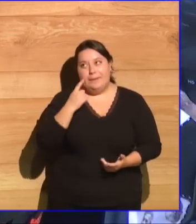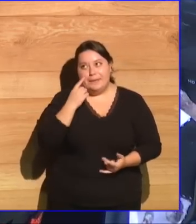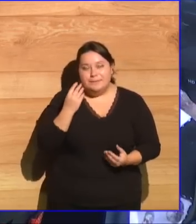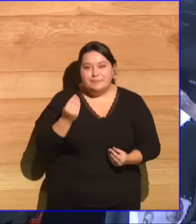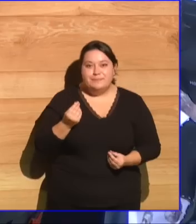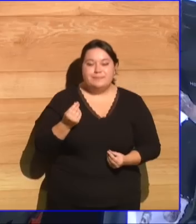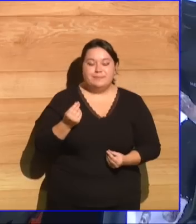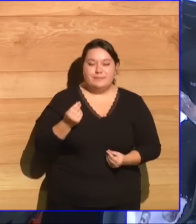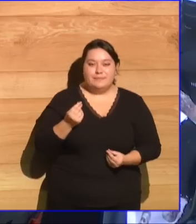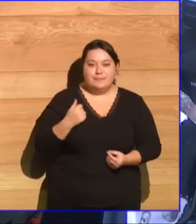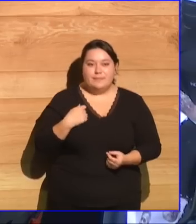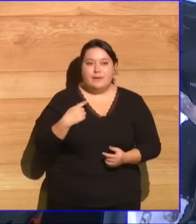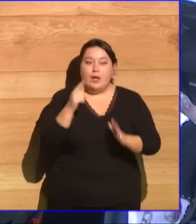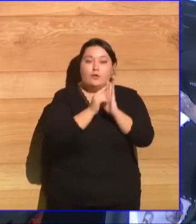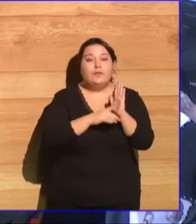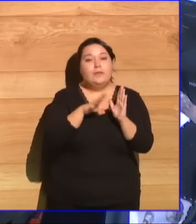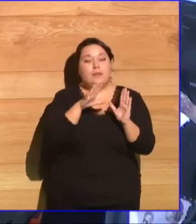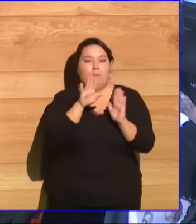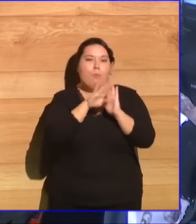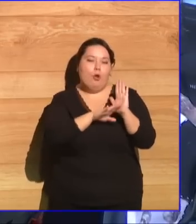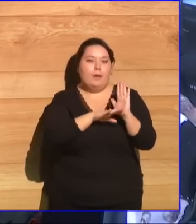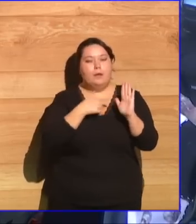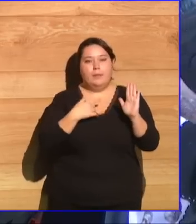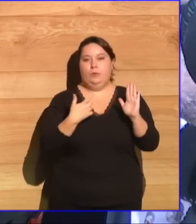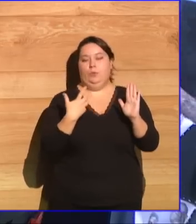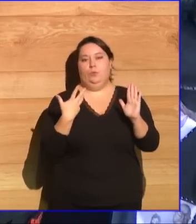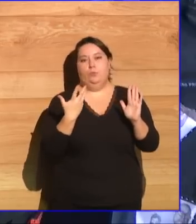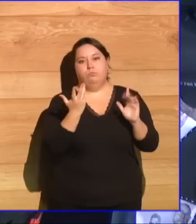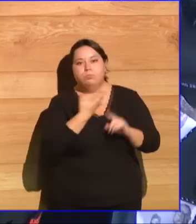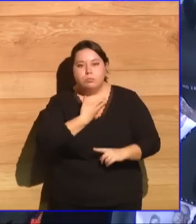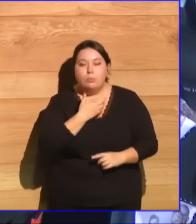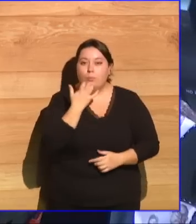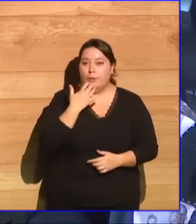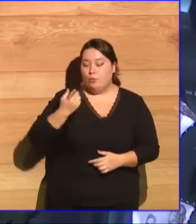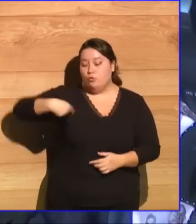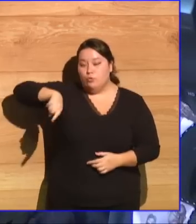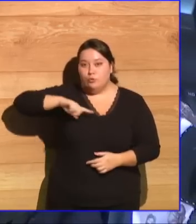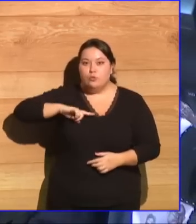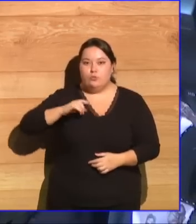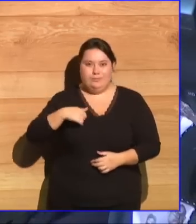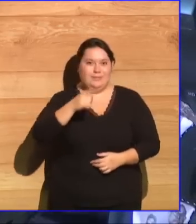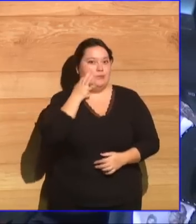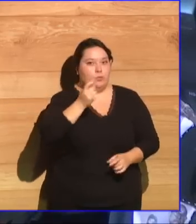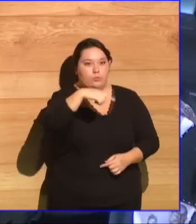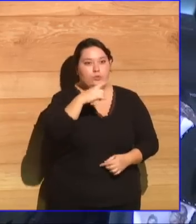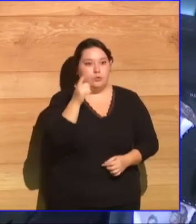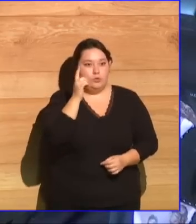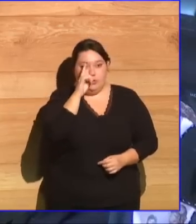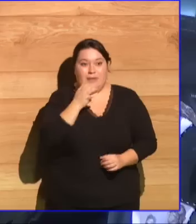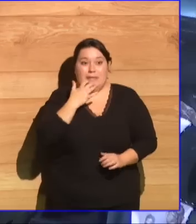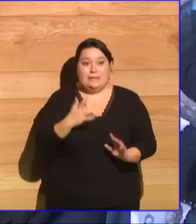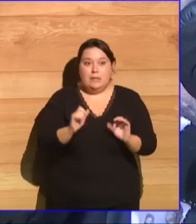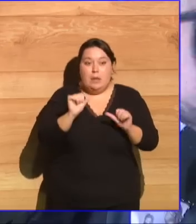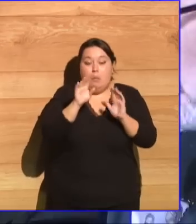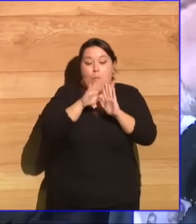ver, hay unas condiciones del programa que me perjudican. Vale. Por ejemplo, nosotros, supongo que lo sabéis, no podemos hablar de nada antes